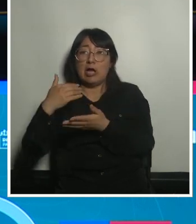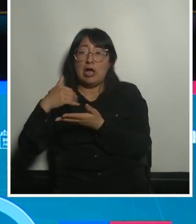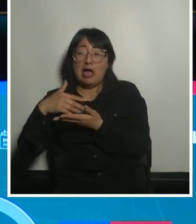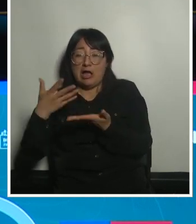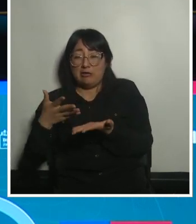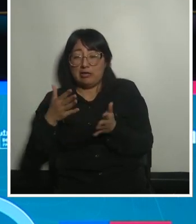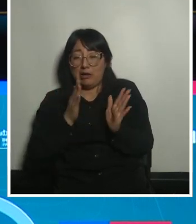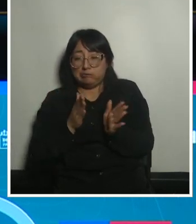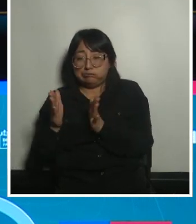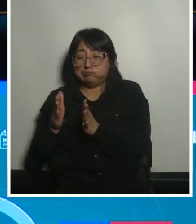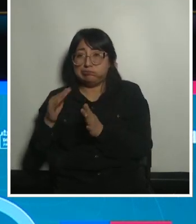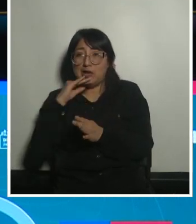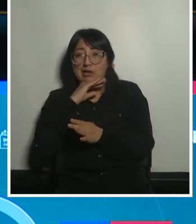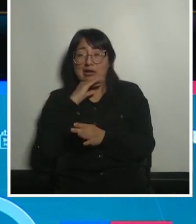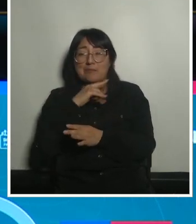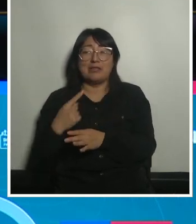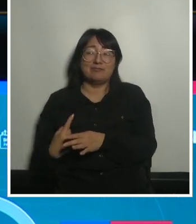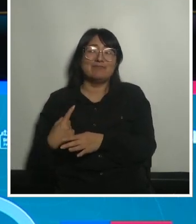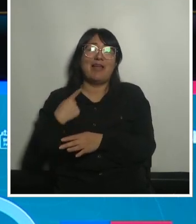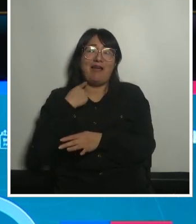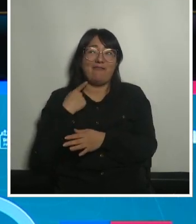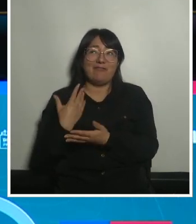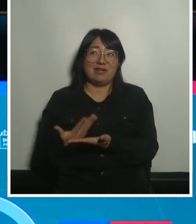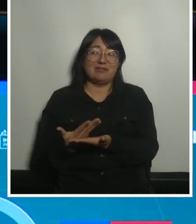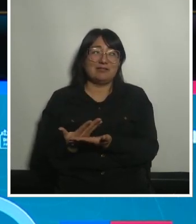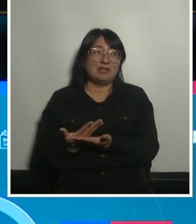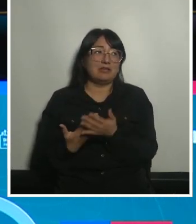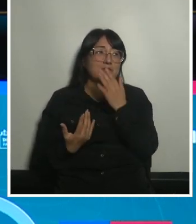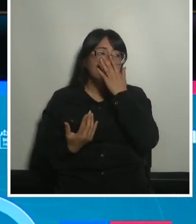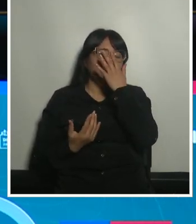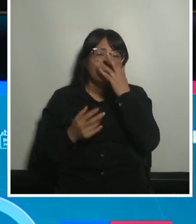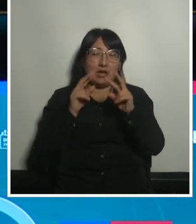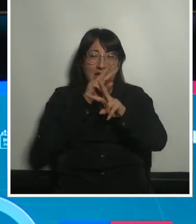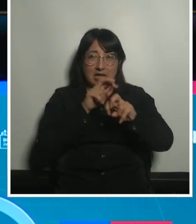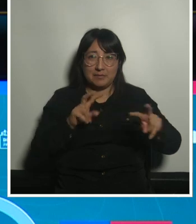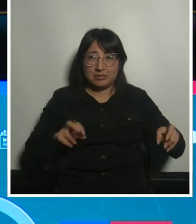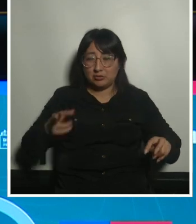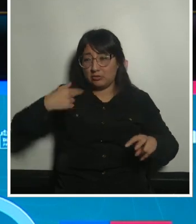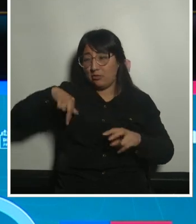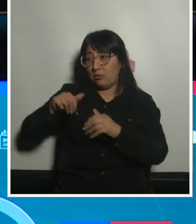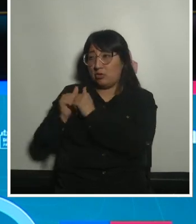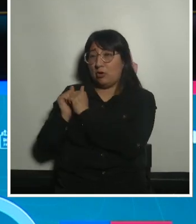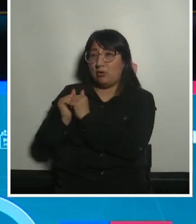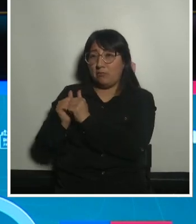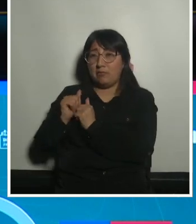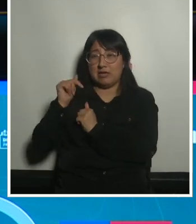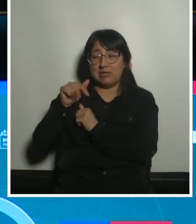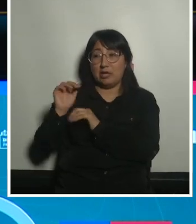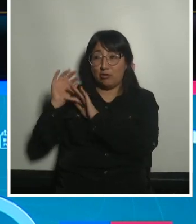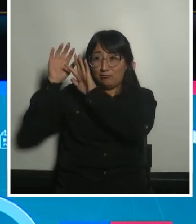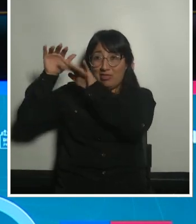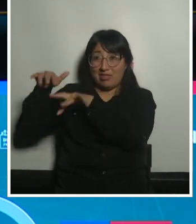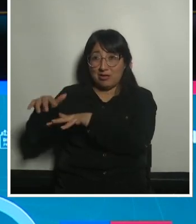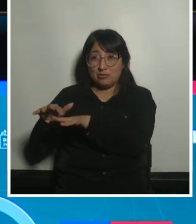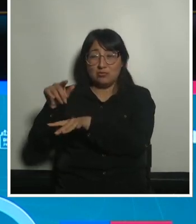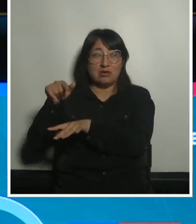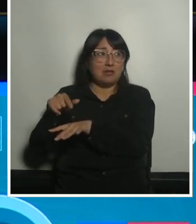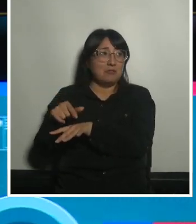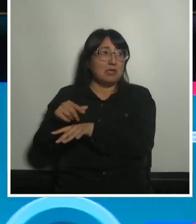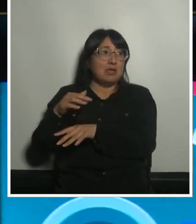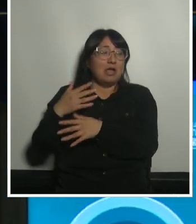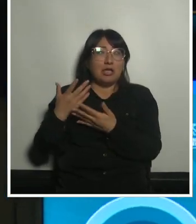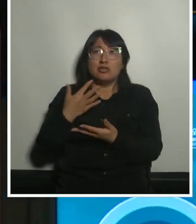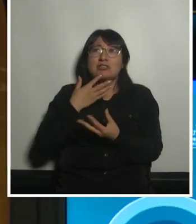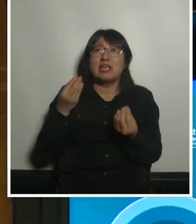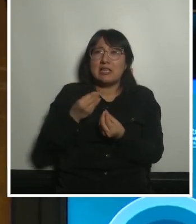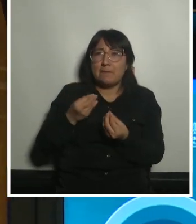rapidísima, y es lo que se afecta, de acuerdo a las investigaciones de nuestros colegas de Tsunami en Sejidén. El tsunami debería llegar